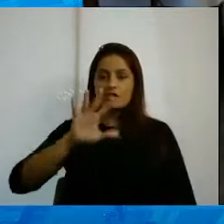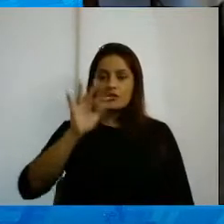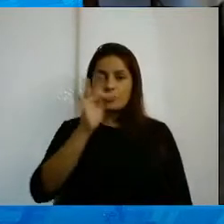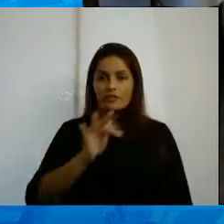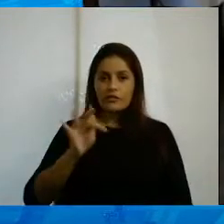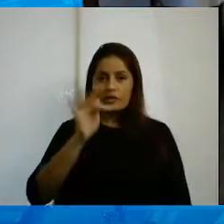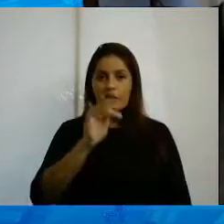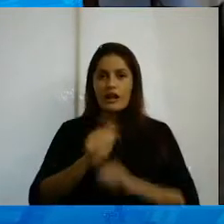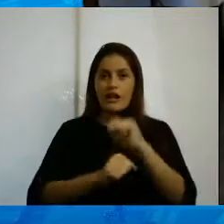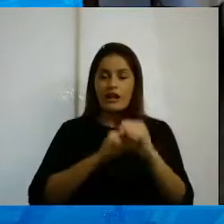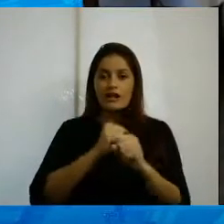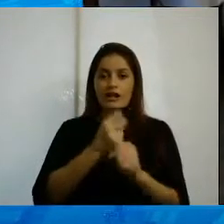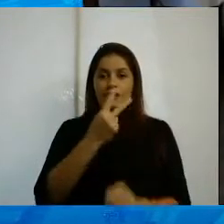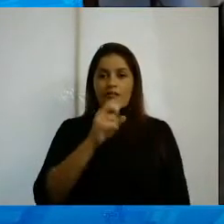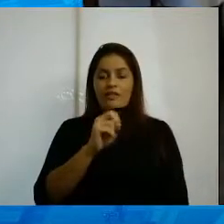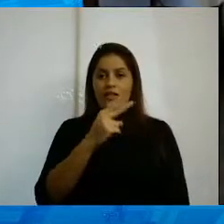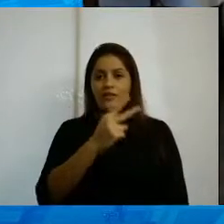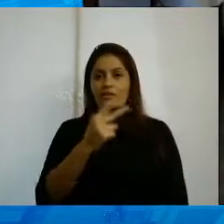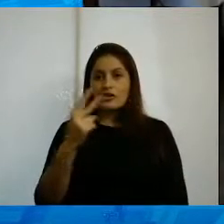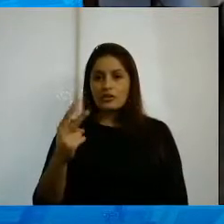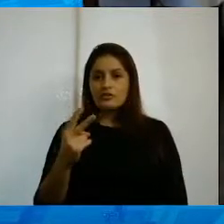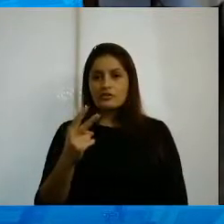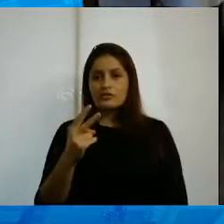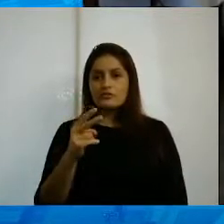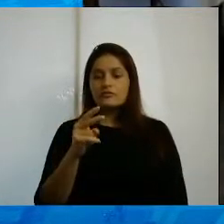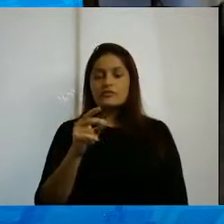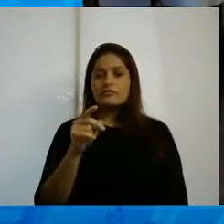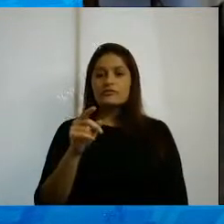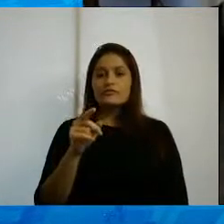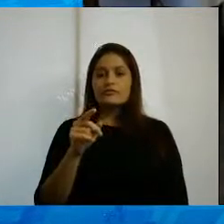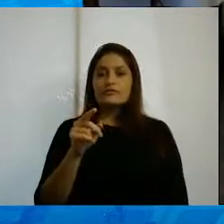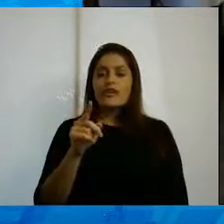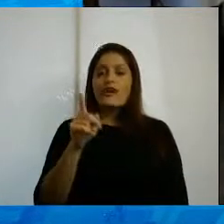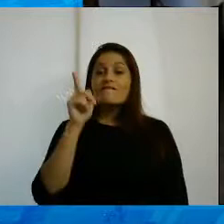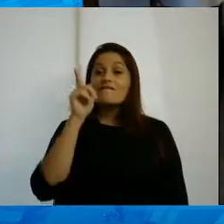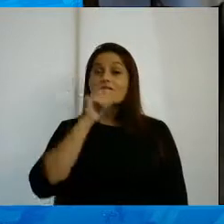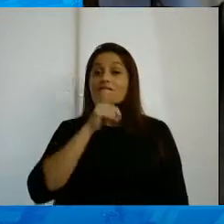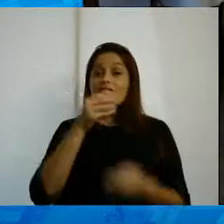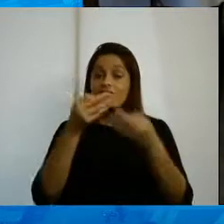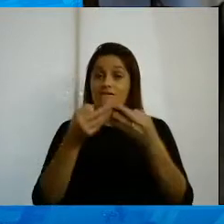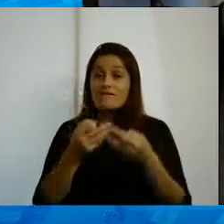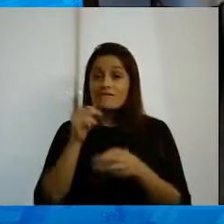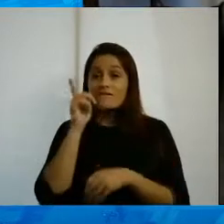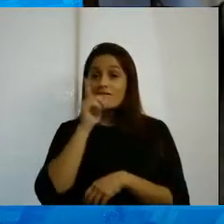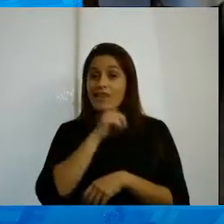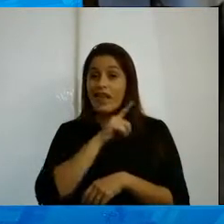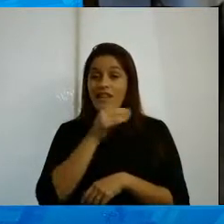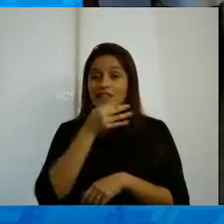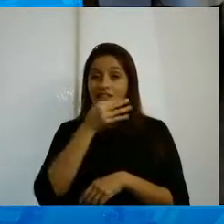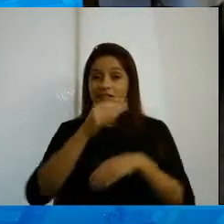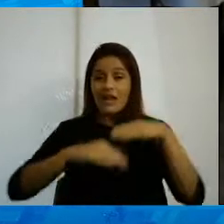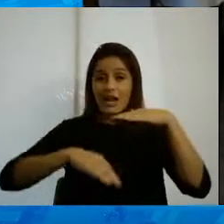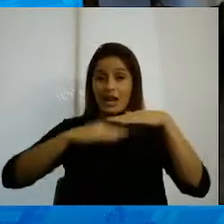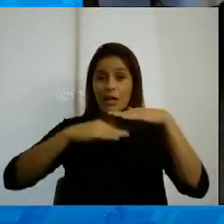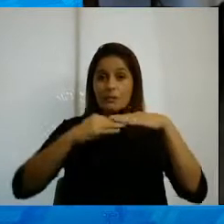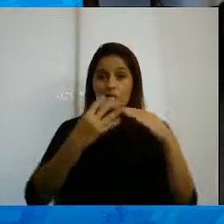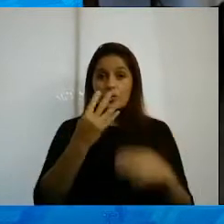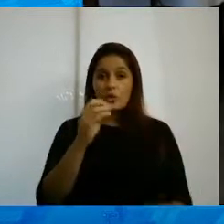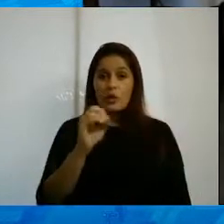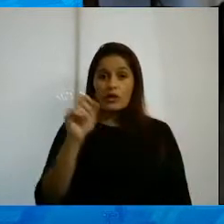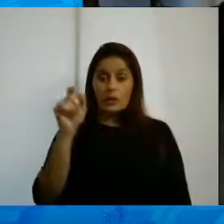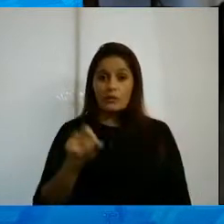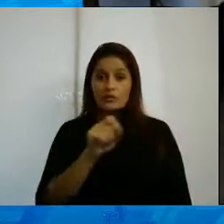del 2022, en la parte pertinente, en la conclusión, a propósito del límite del 40% para el gasto a